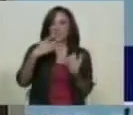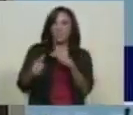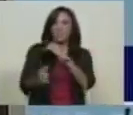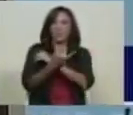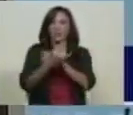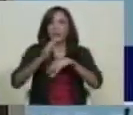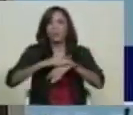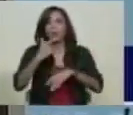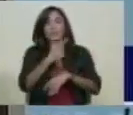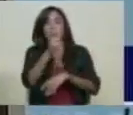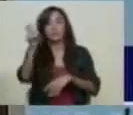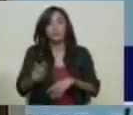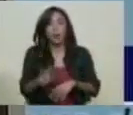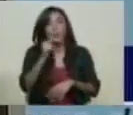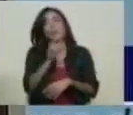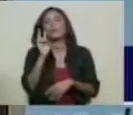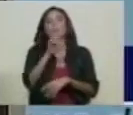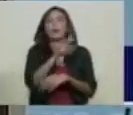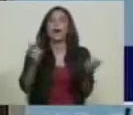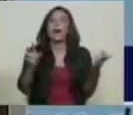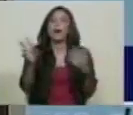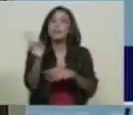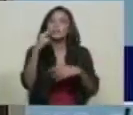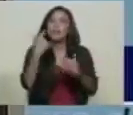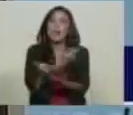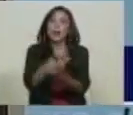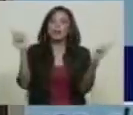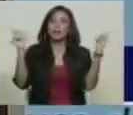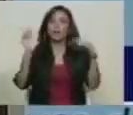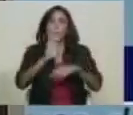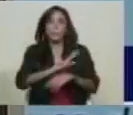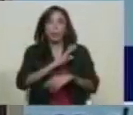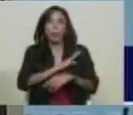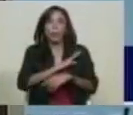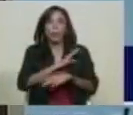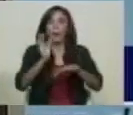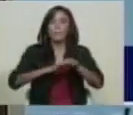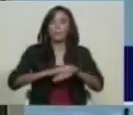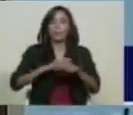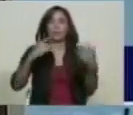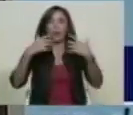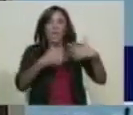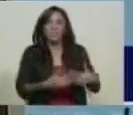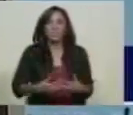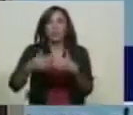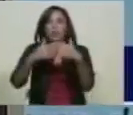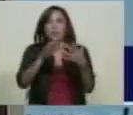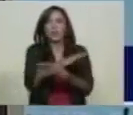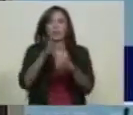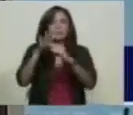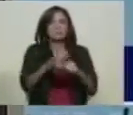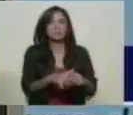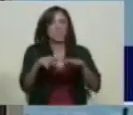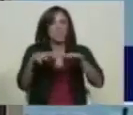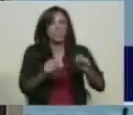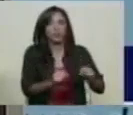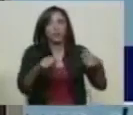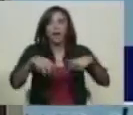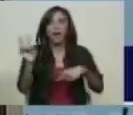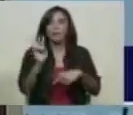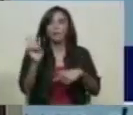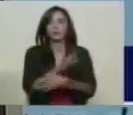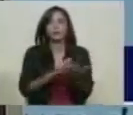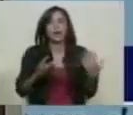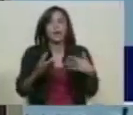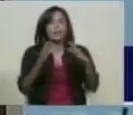dice Canelón, veo a Venezuela libre, veo a Venezuela nuestra, porque con los gringos brindará la oligarquía venezolana y